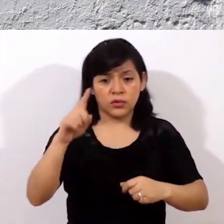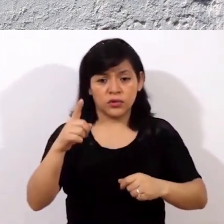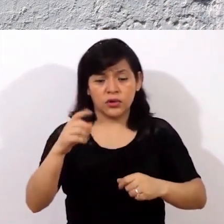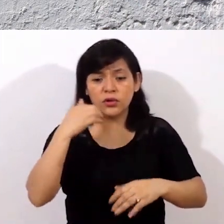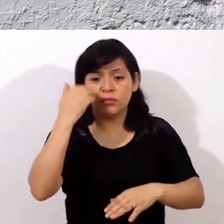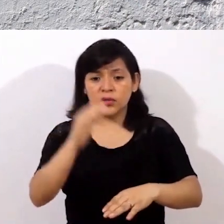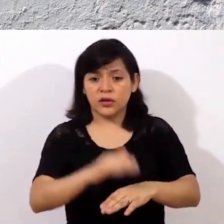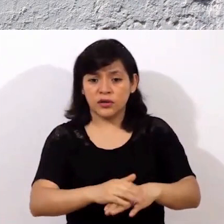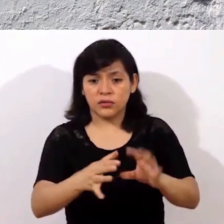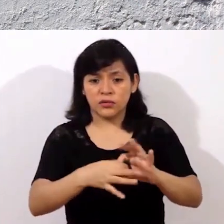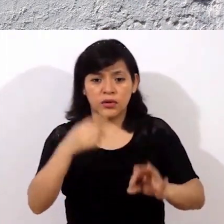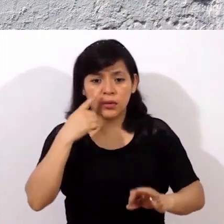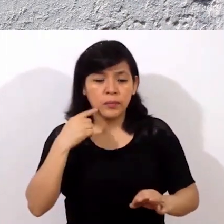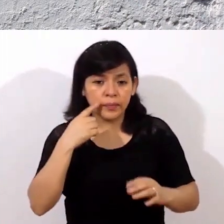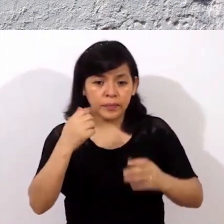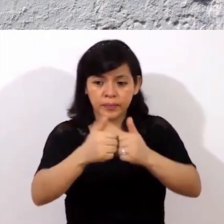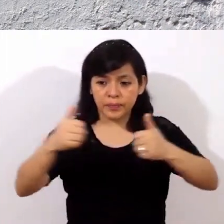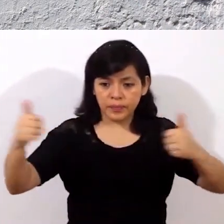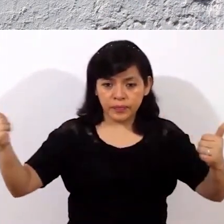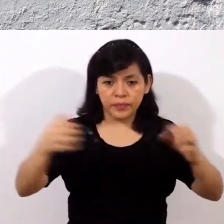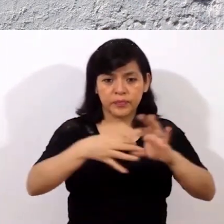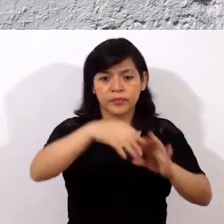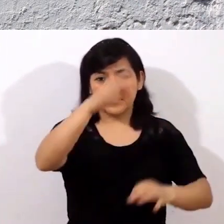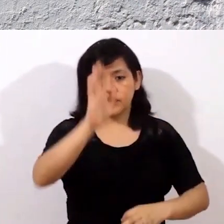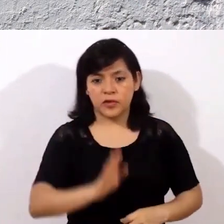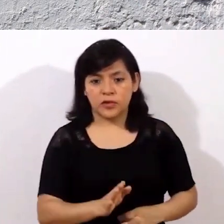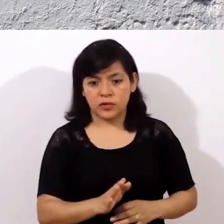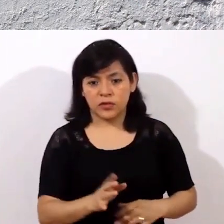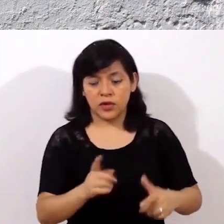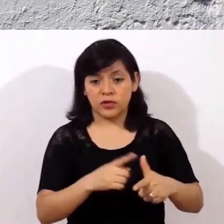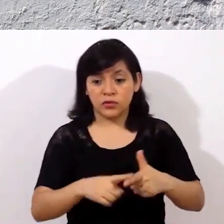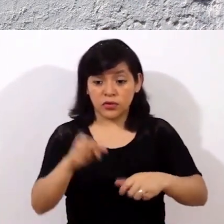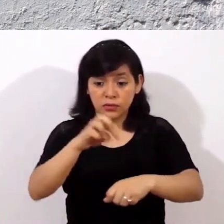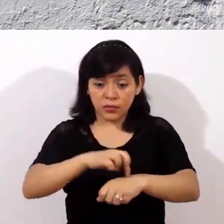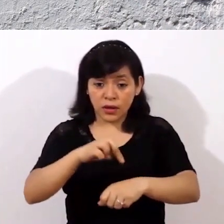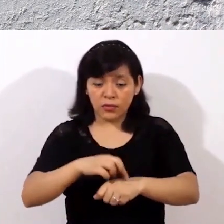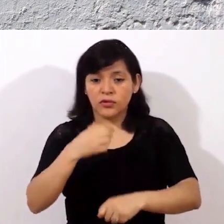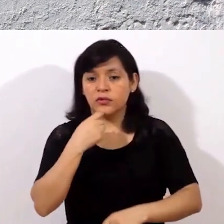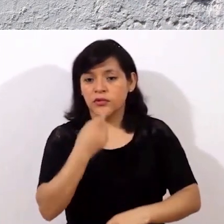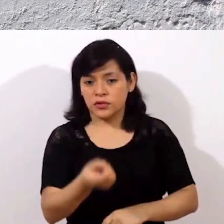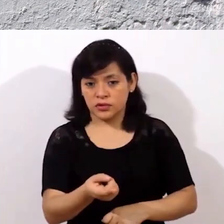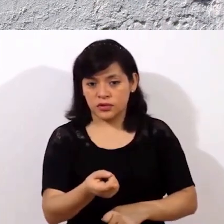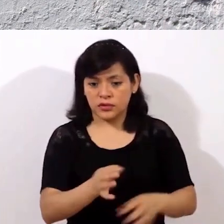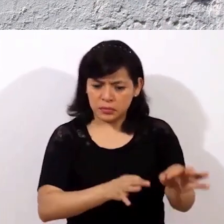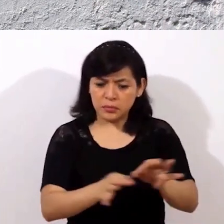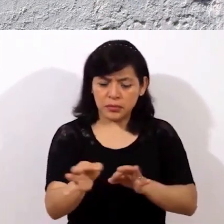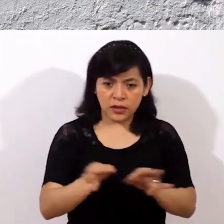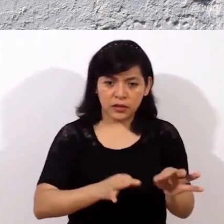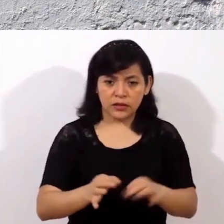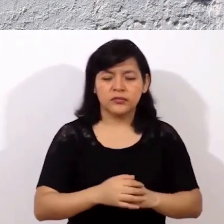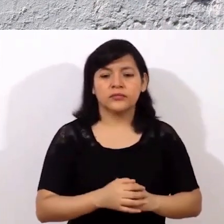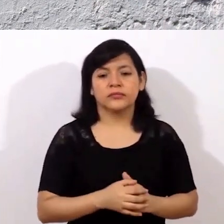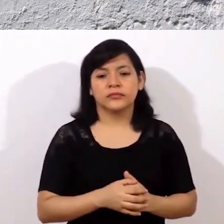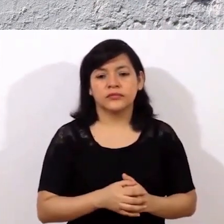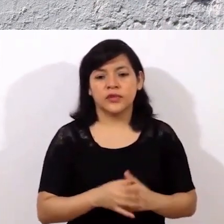Dios. Algo para considerar. Así que aquí Pablo nos está explicando este aspecto también. Bueno,